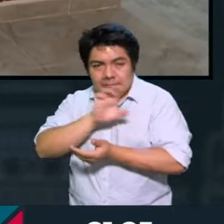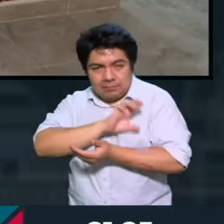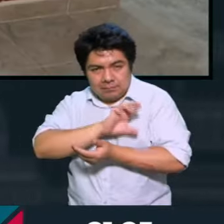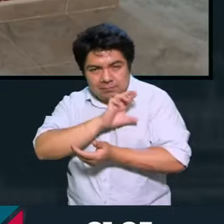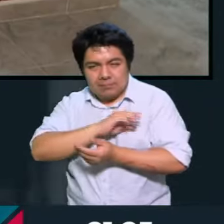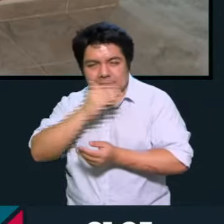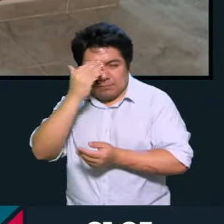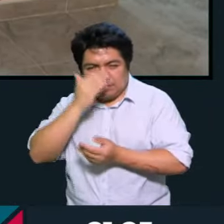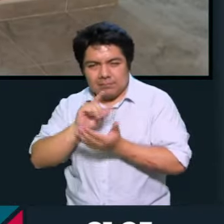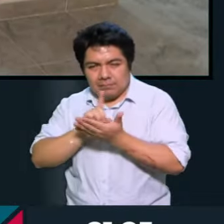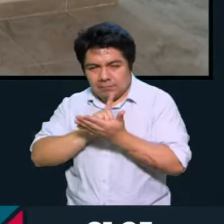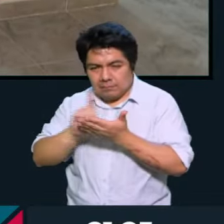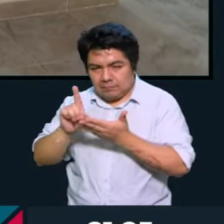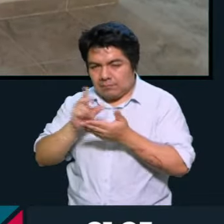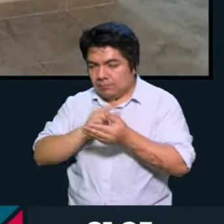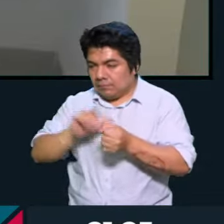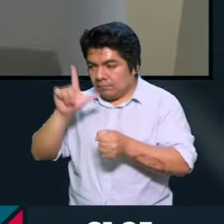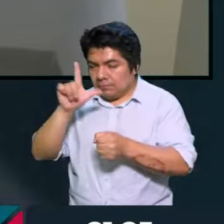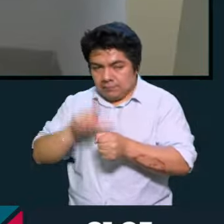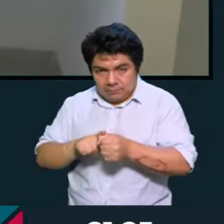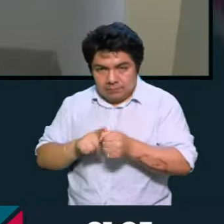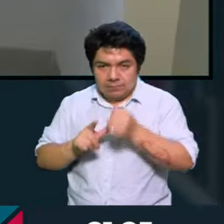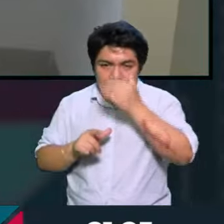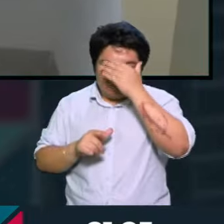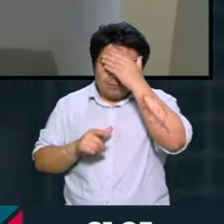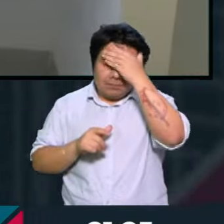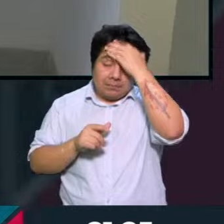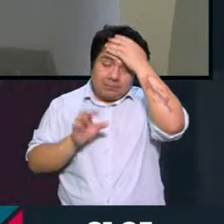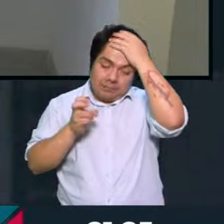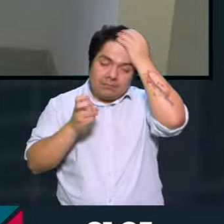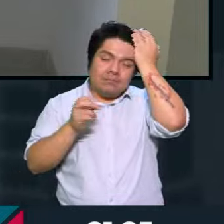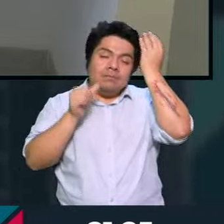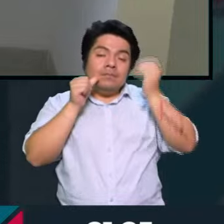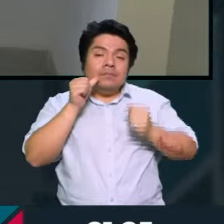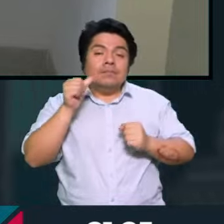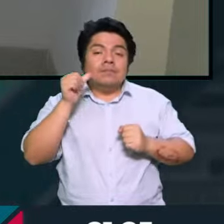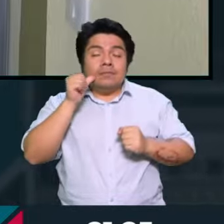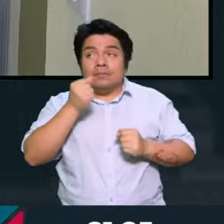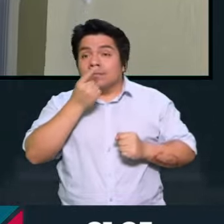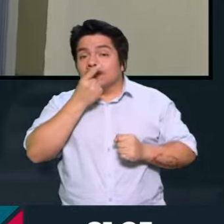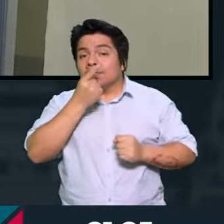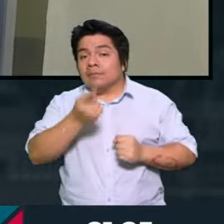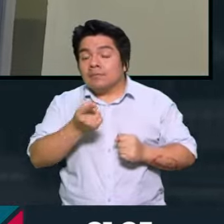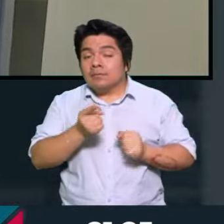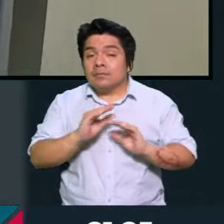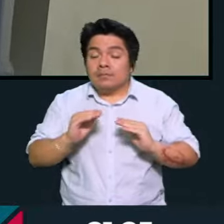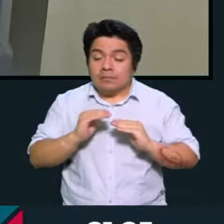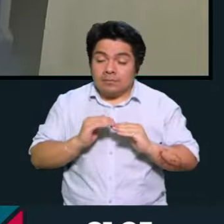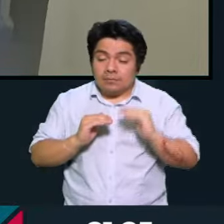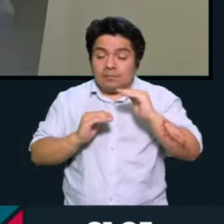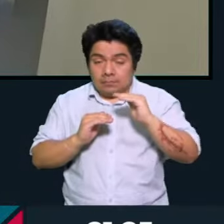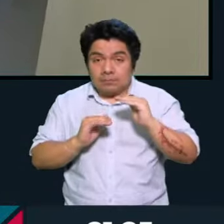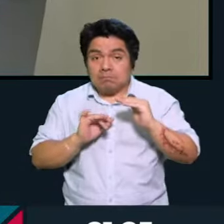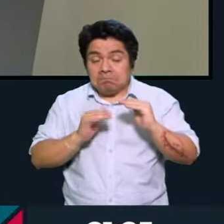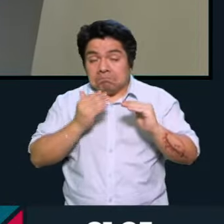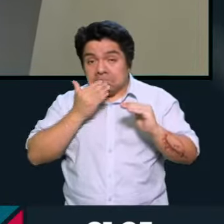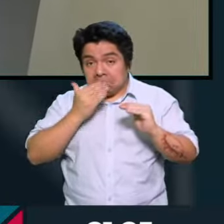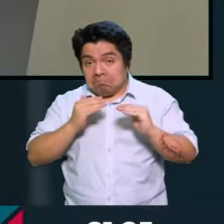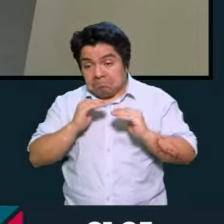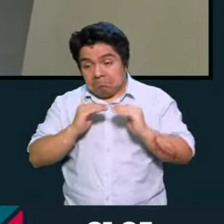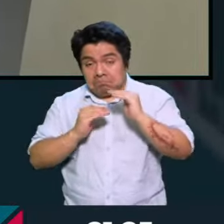derecho social de las familias damnificadas, que por cierto ayer anunciamos que tiene un aumento significativo